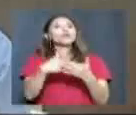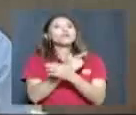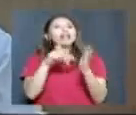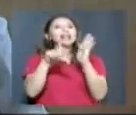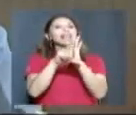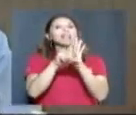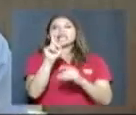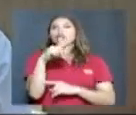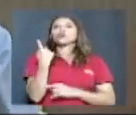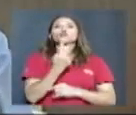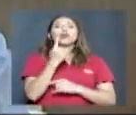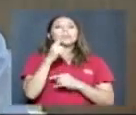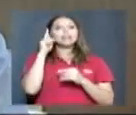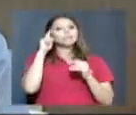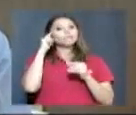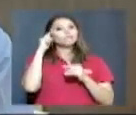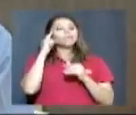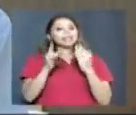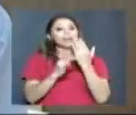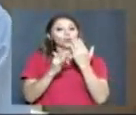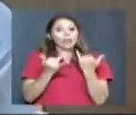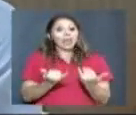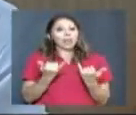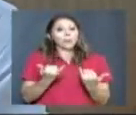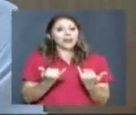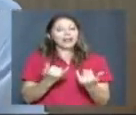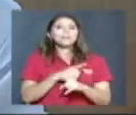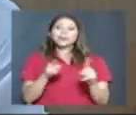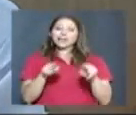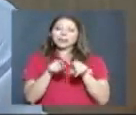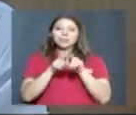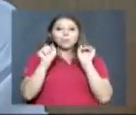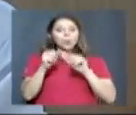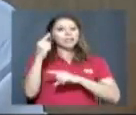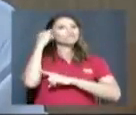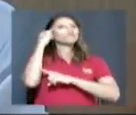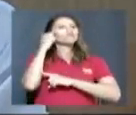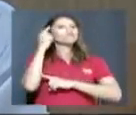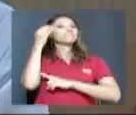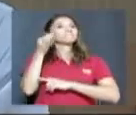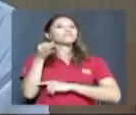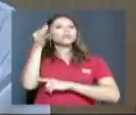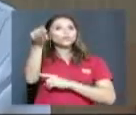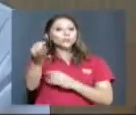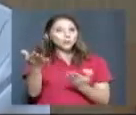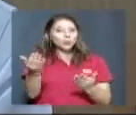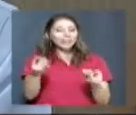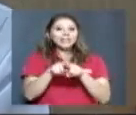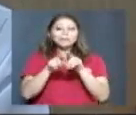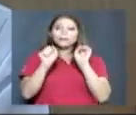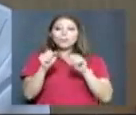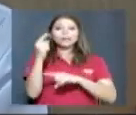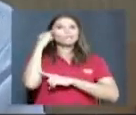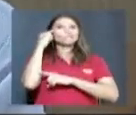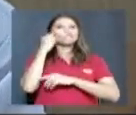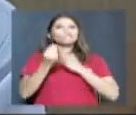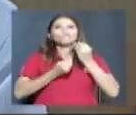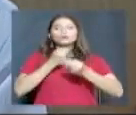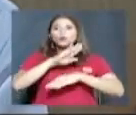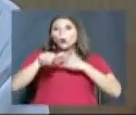hay ahora, la tecnología que hay ahora, que es mucho, pero que también pueda tomar en cuenta el futuro, que pueda tomar en cuenta cómo es que está evolucionando